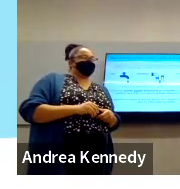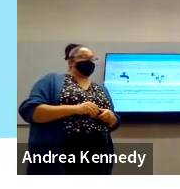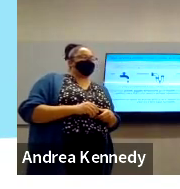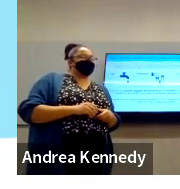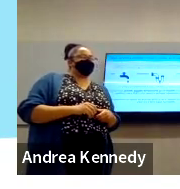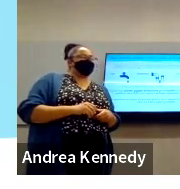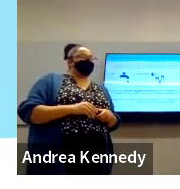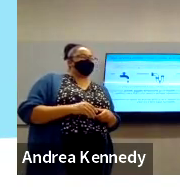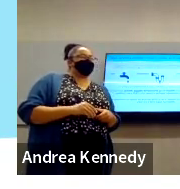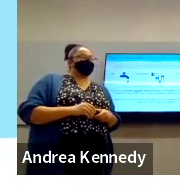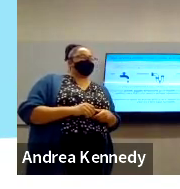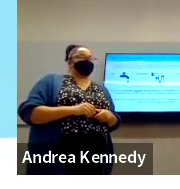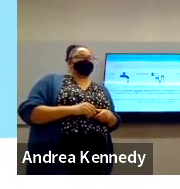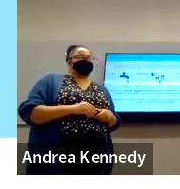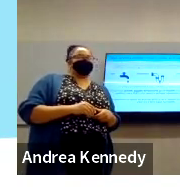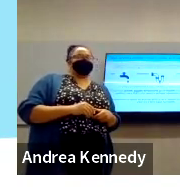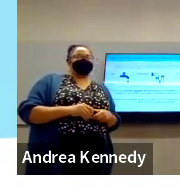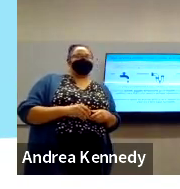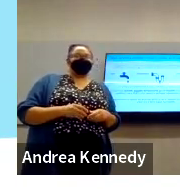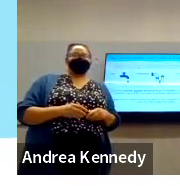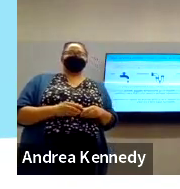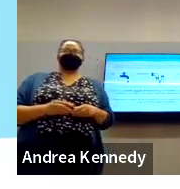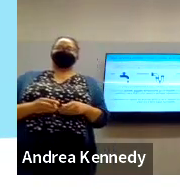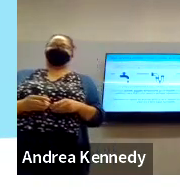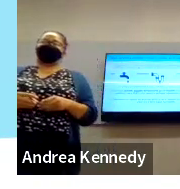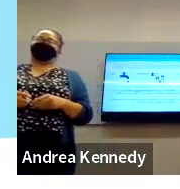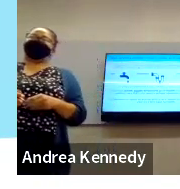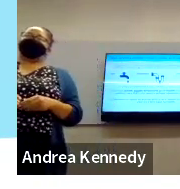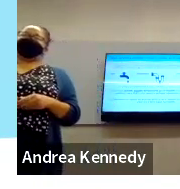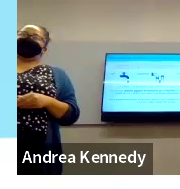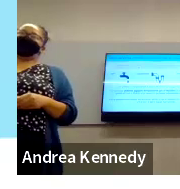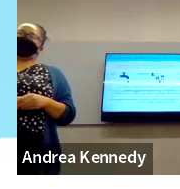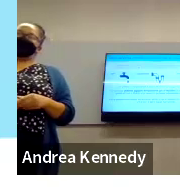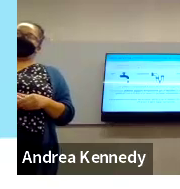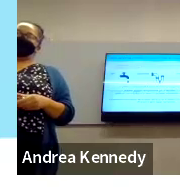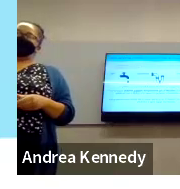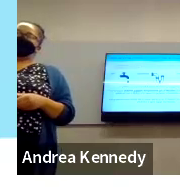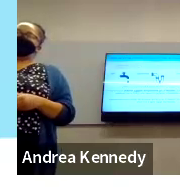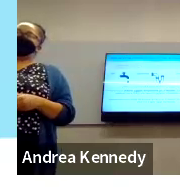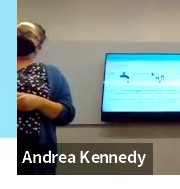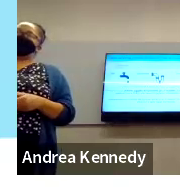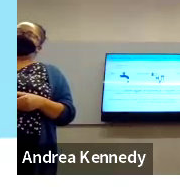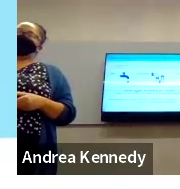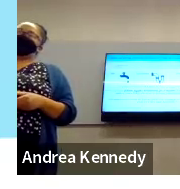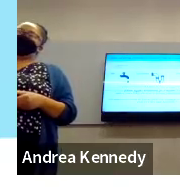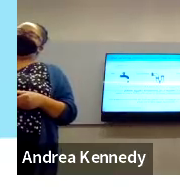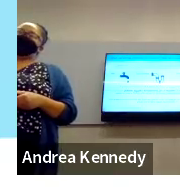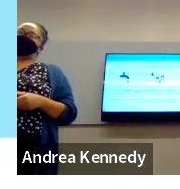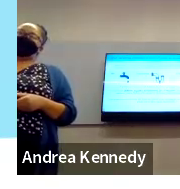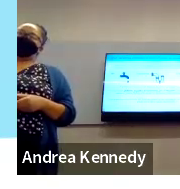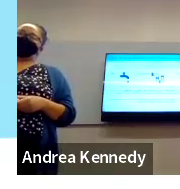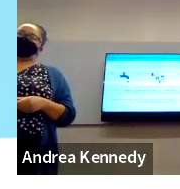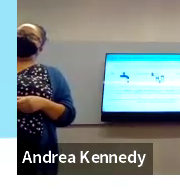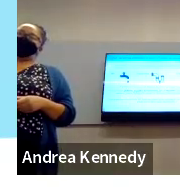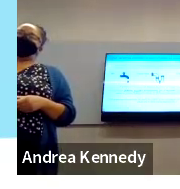número a su renta base. Ok, y esta solución solamente debemos estar de